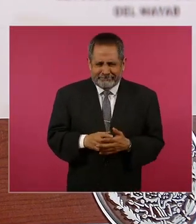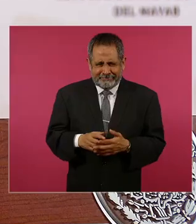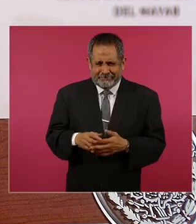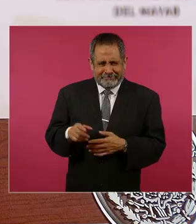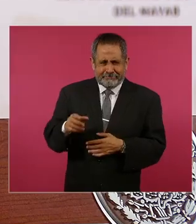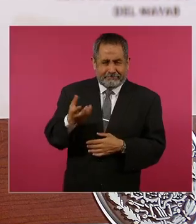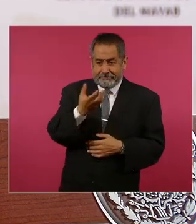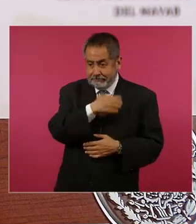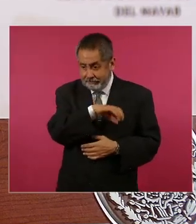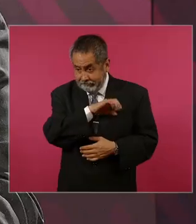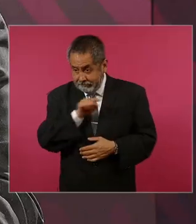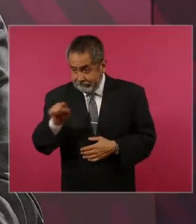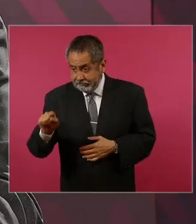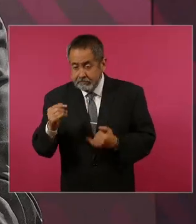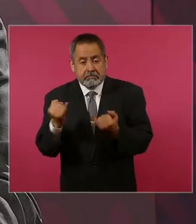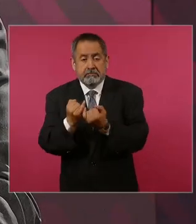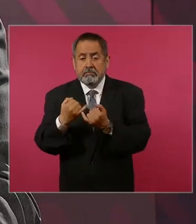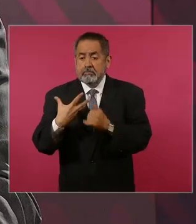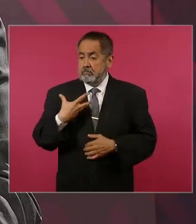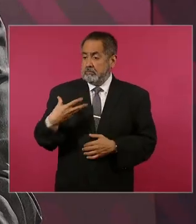¿Cómo